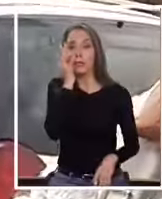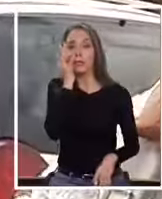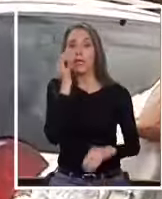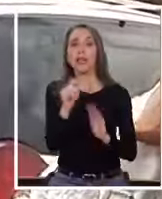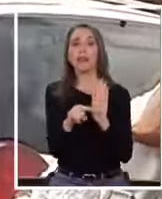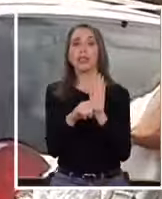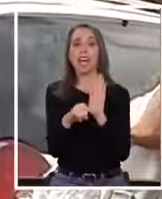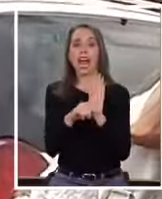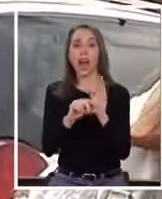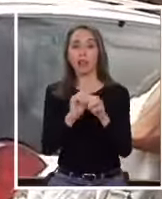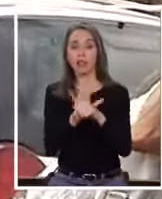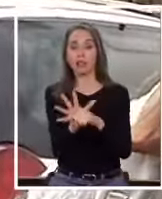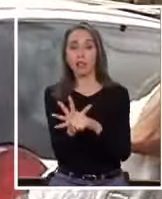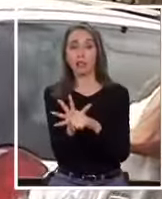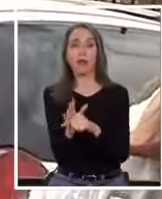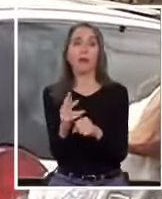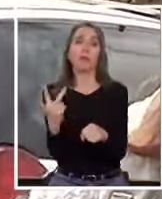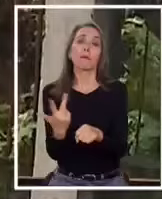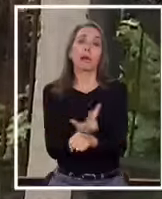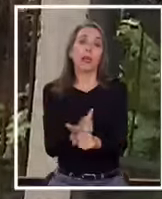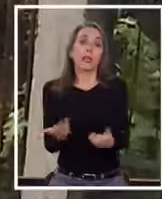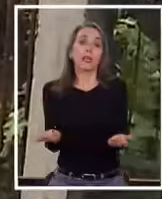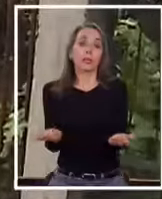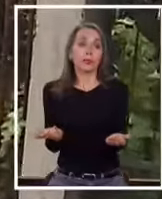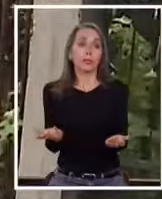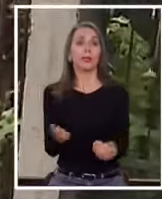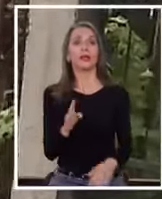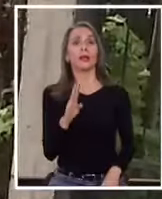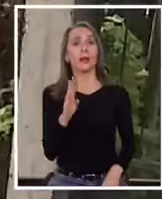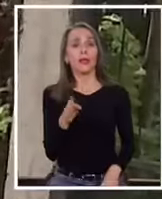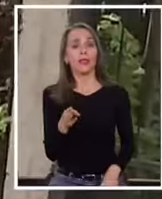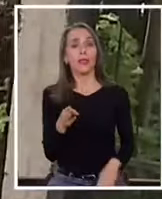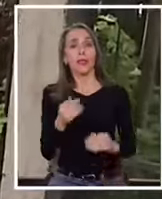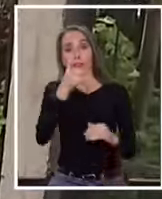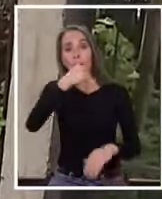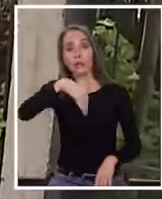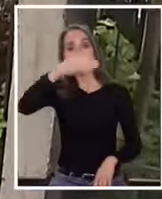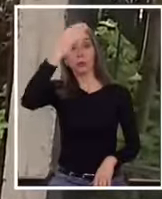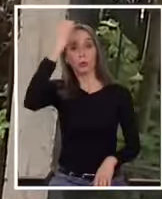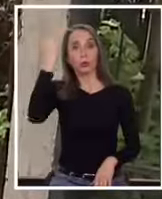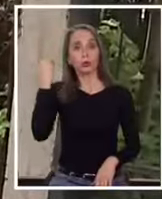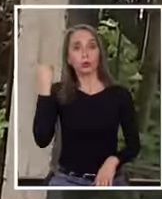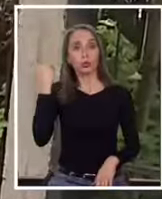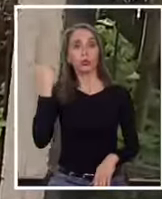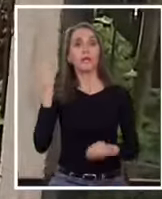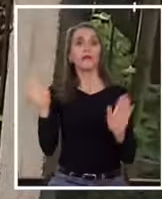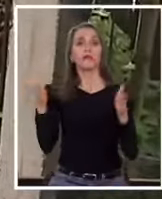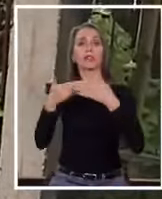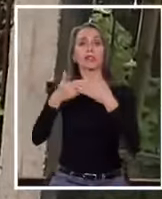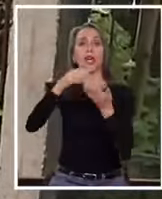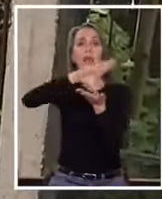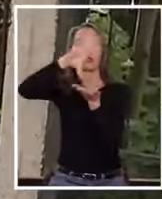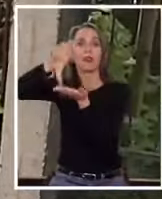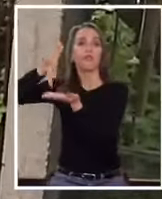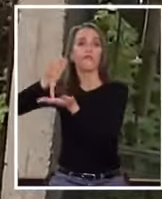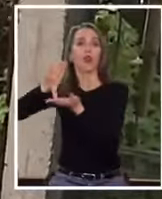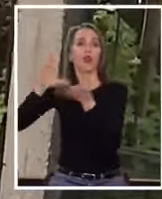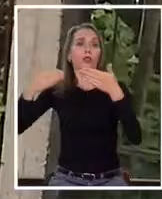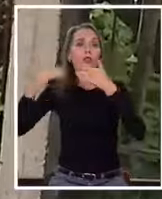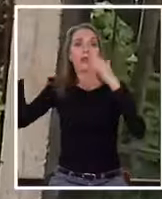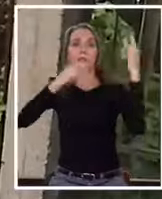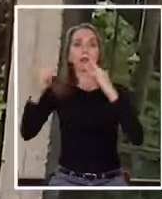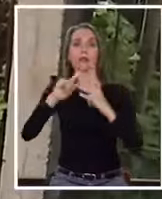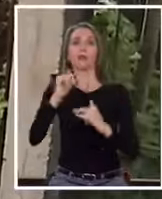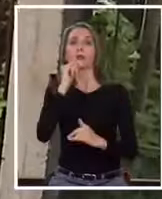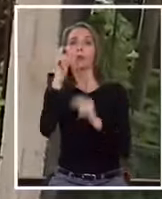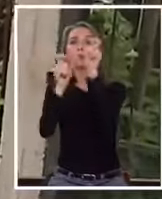negativo. Mala suerte. Sí, deberían de haberlo hecho hace mucho tiempo, el tema de las fronteras. Porque uno no sabe la